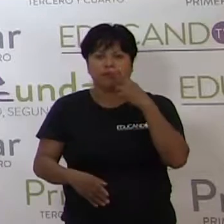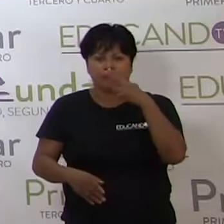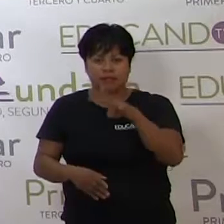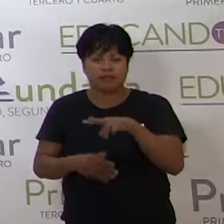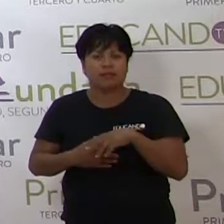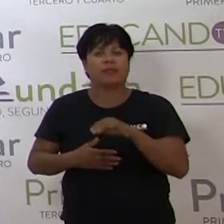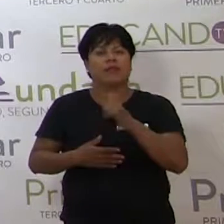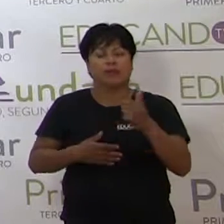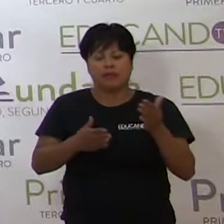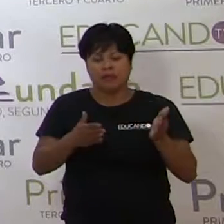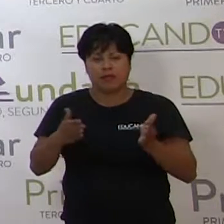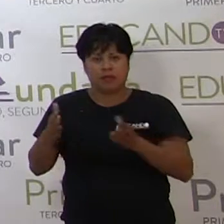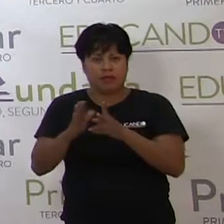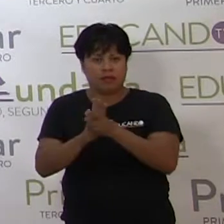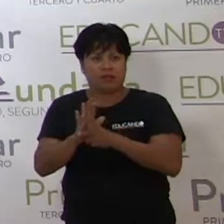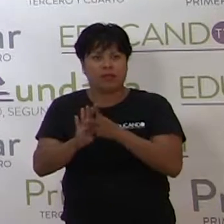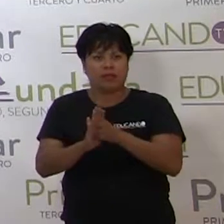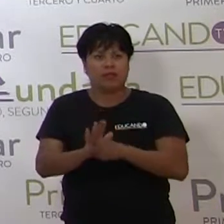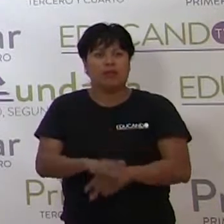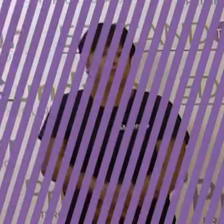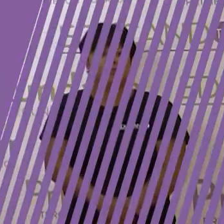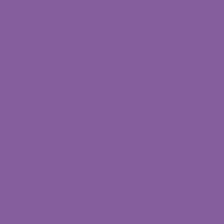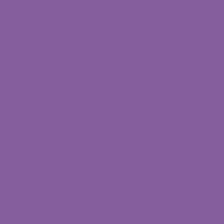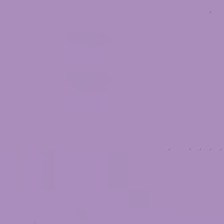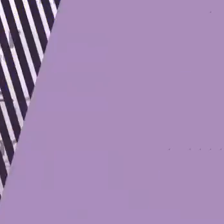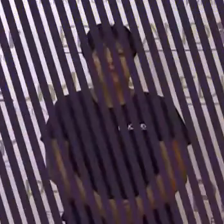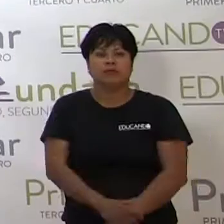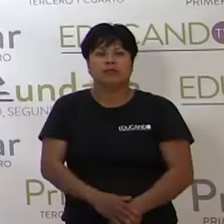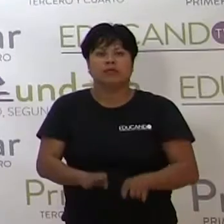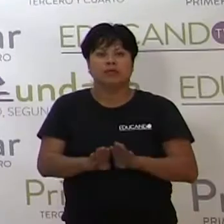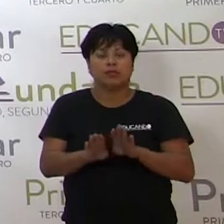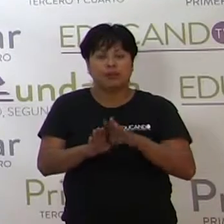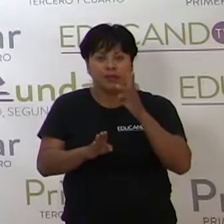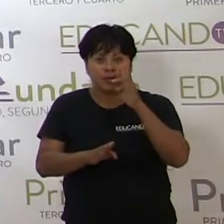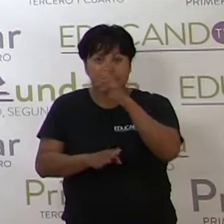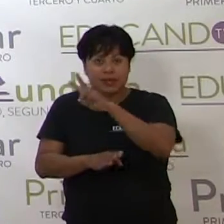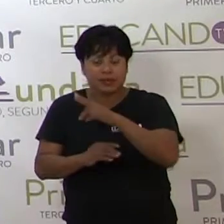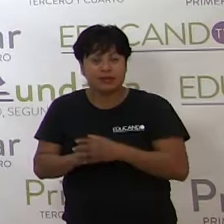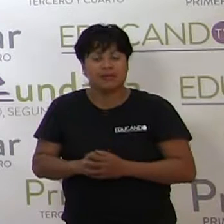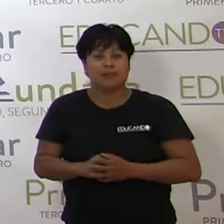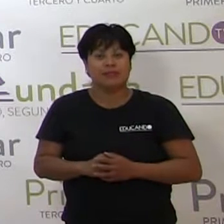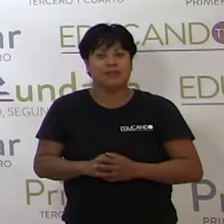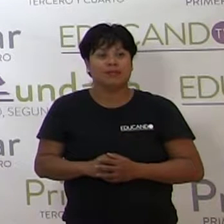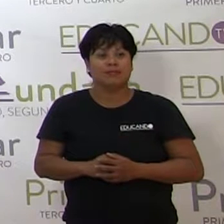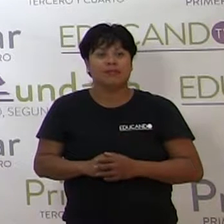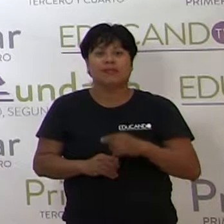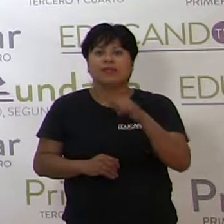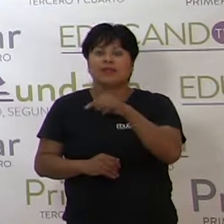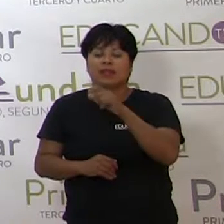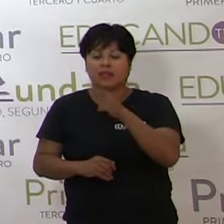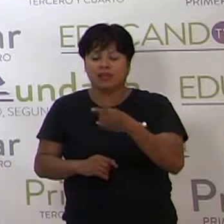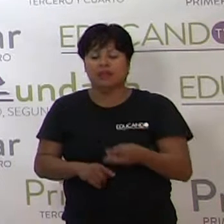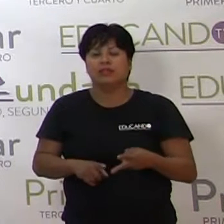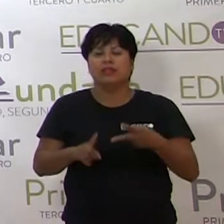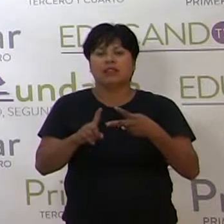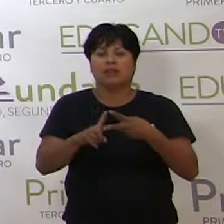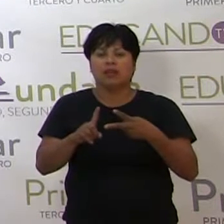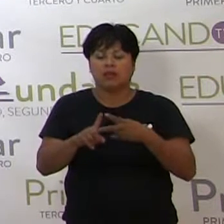el siguiente video. ¿Cómo ves? Es un triángulo